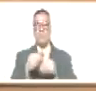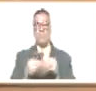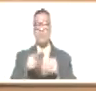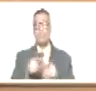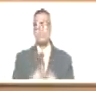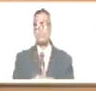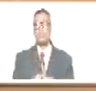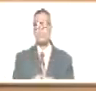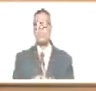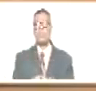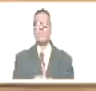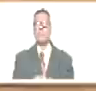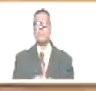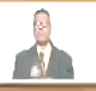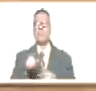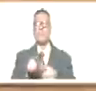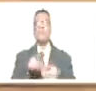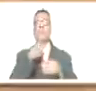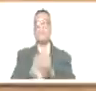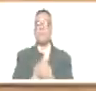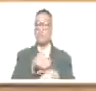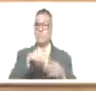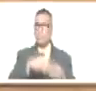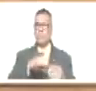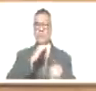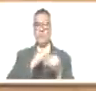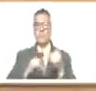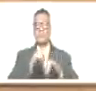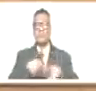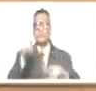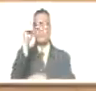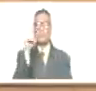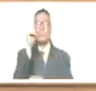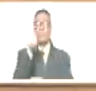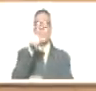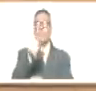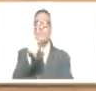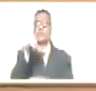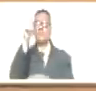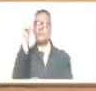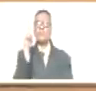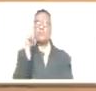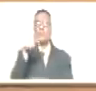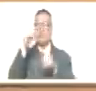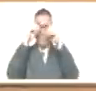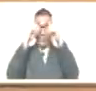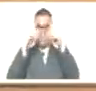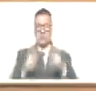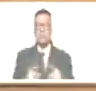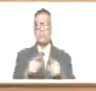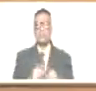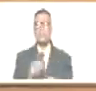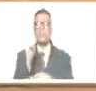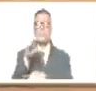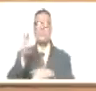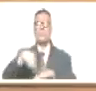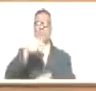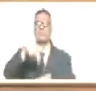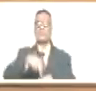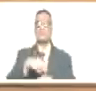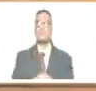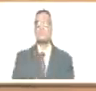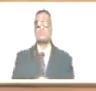sea allanada la inmunidad parlamentaria de ese diputado por la decisión de la Asamblea Nacional a